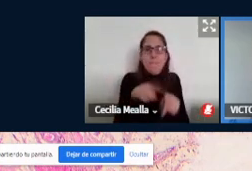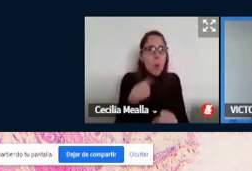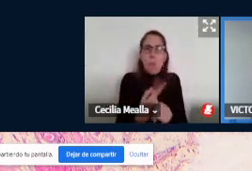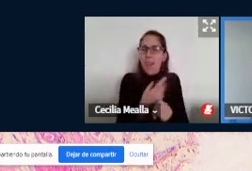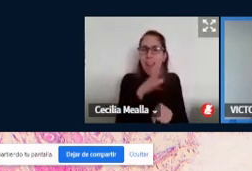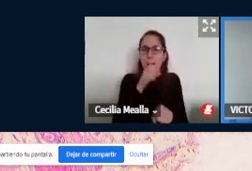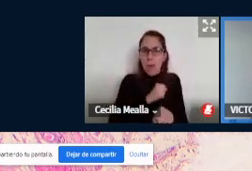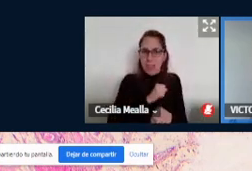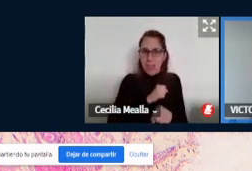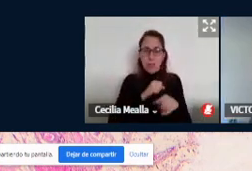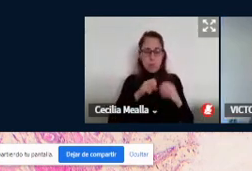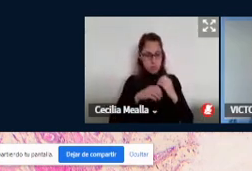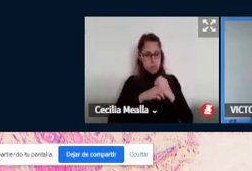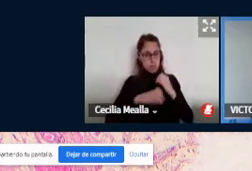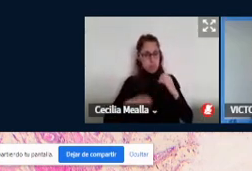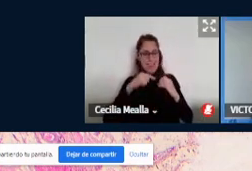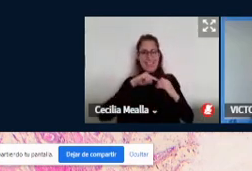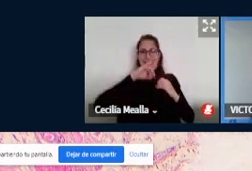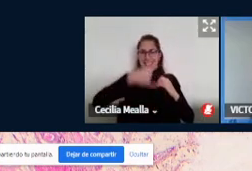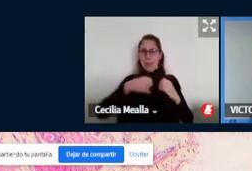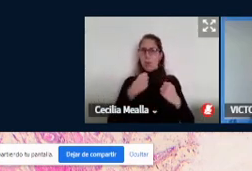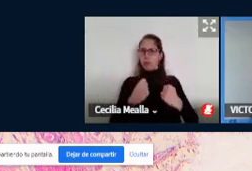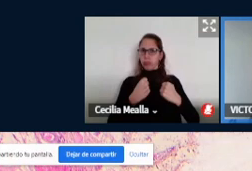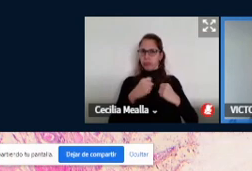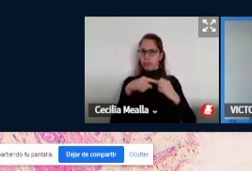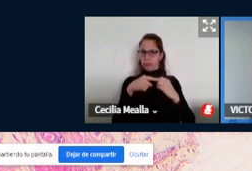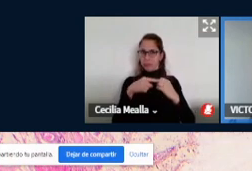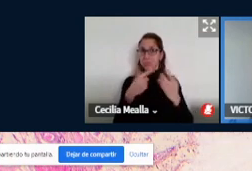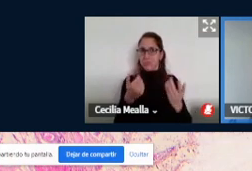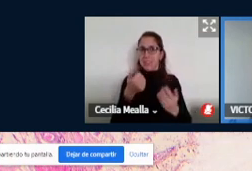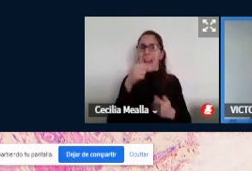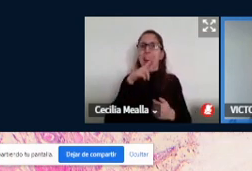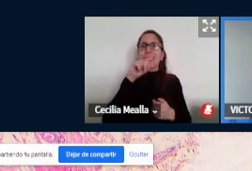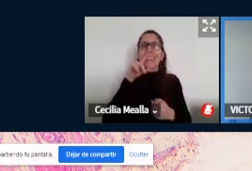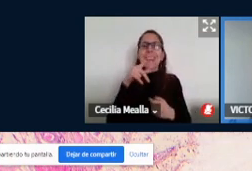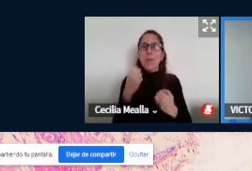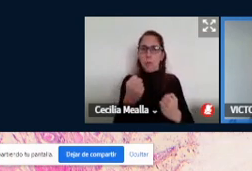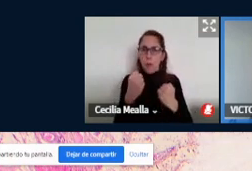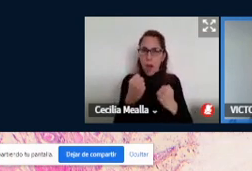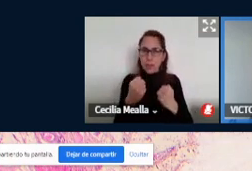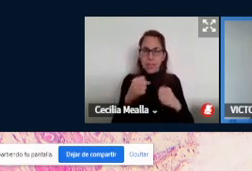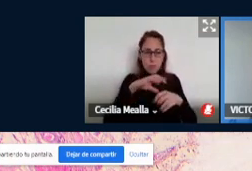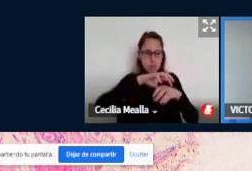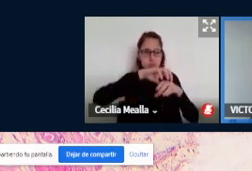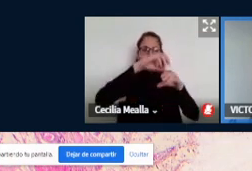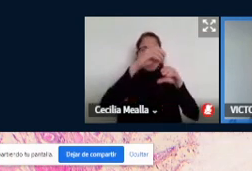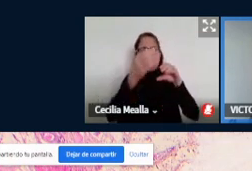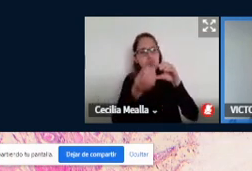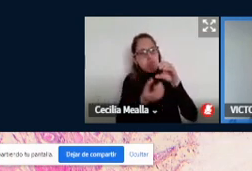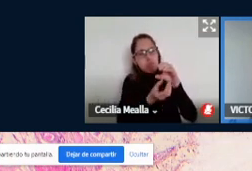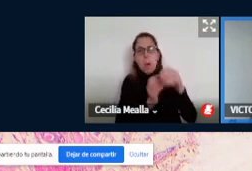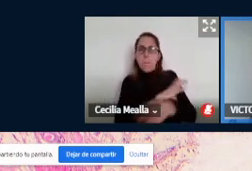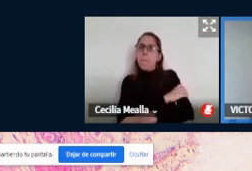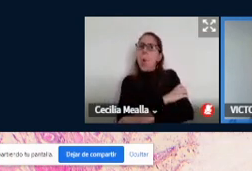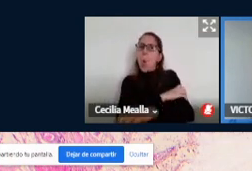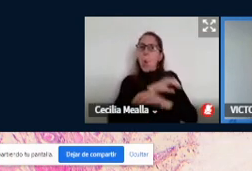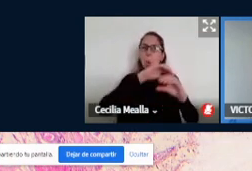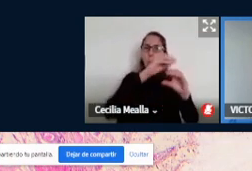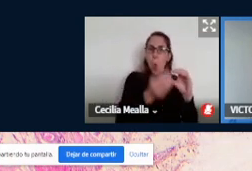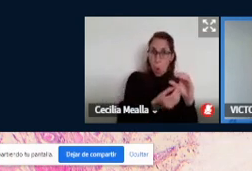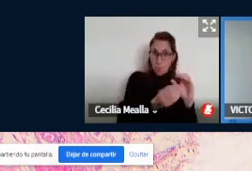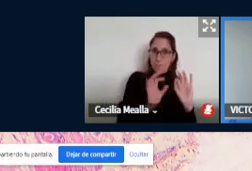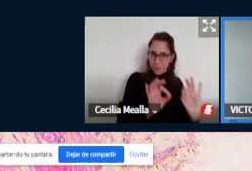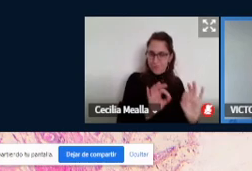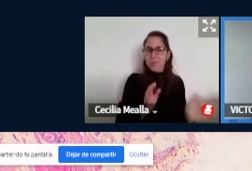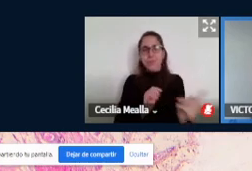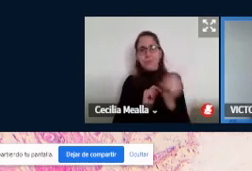¿sí? Entonces, las arterias de gran calibre, yo le voy a ver mucho músculo. La vena es al revés.